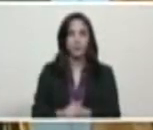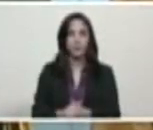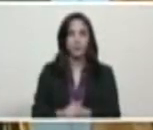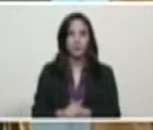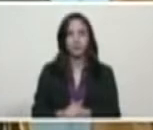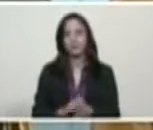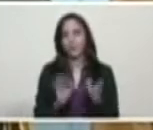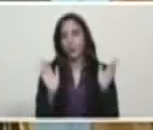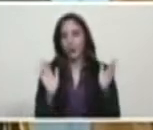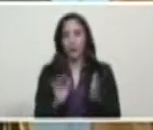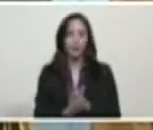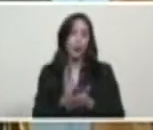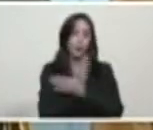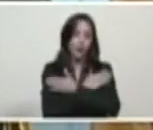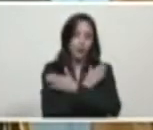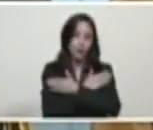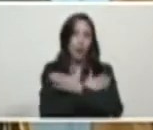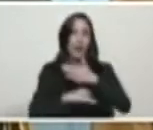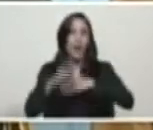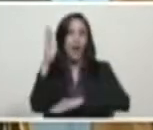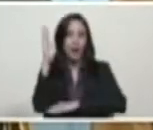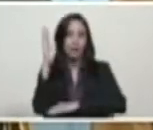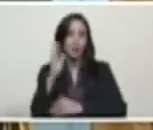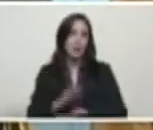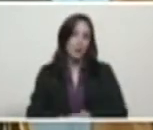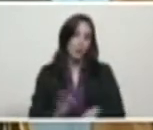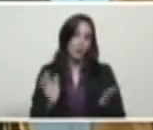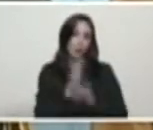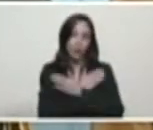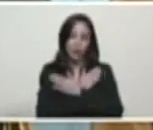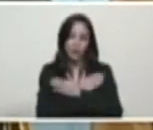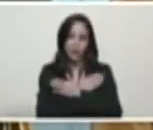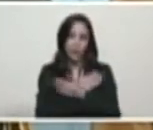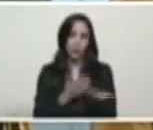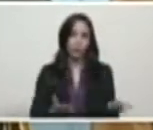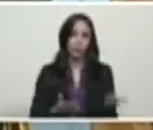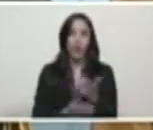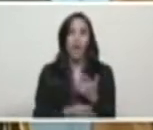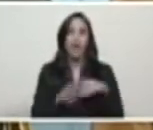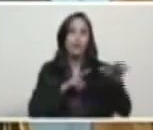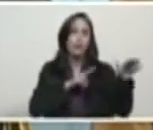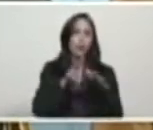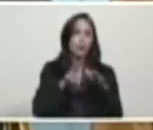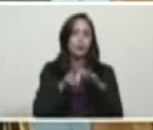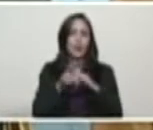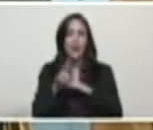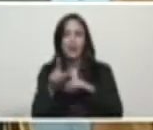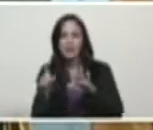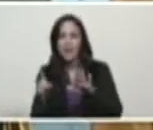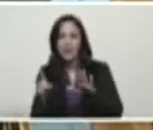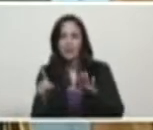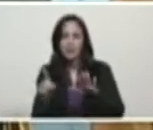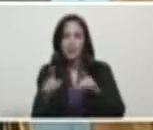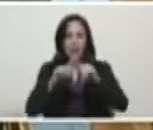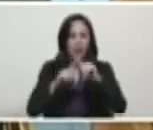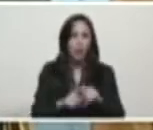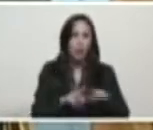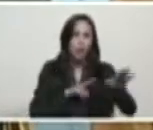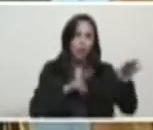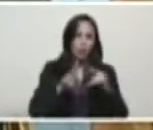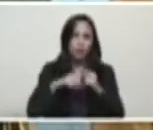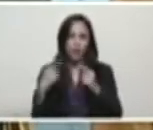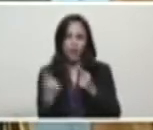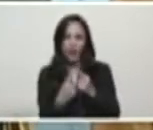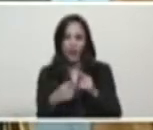Y bueno, felicito a los Cardenales de Lara. Creo que ganaron 12-1, ¿no? 12-6. ¿No? Algo